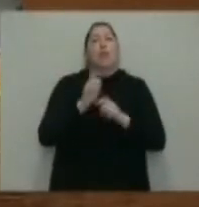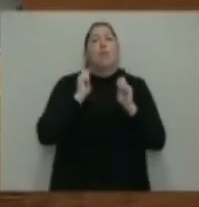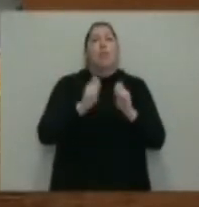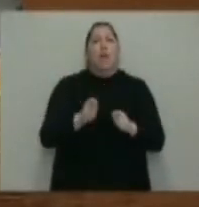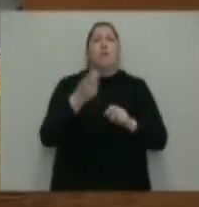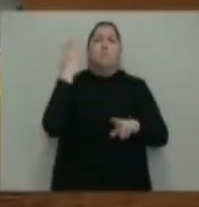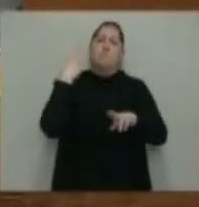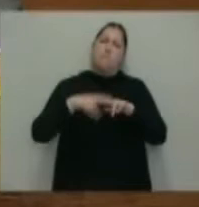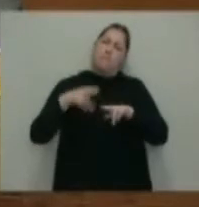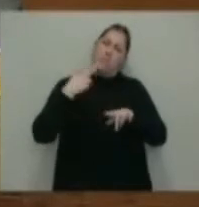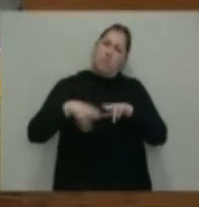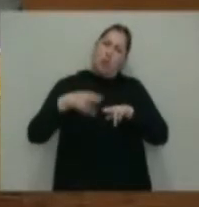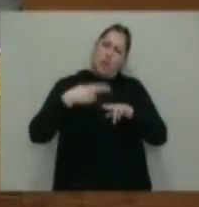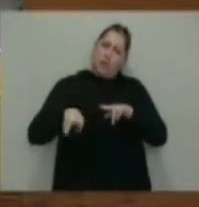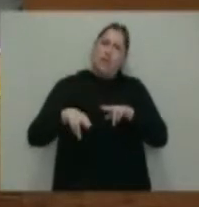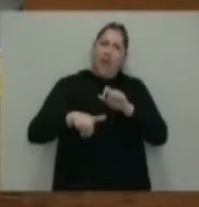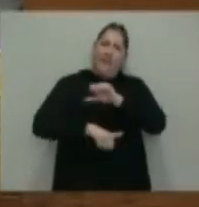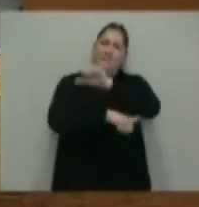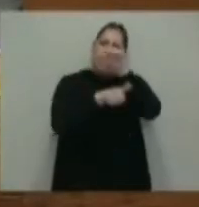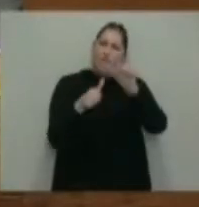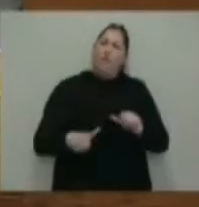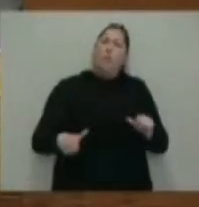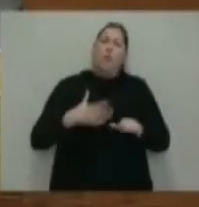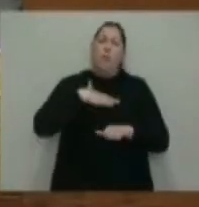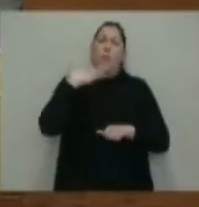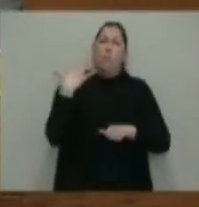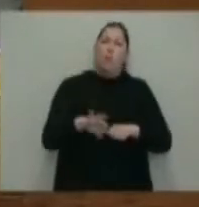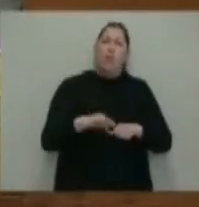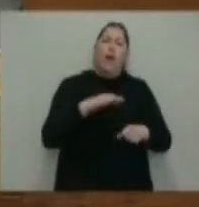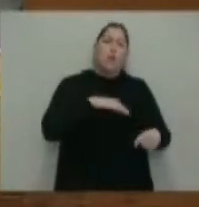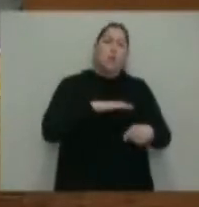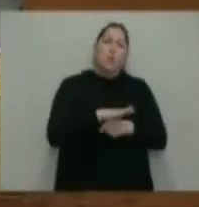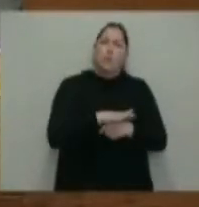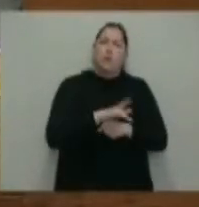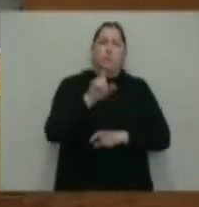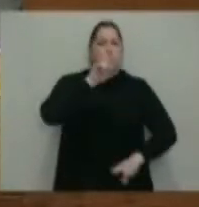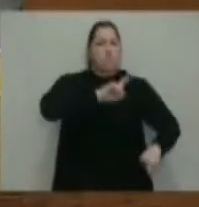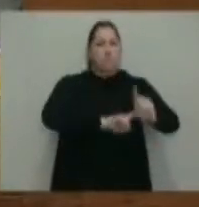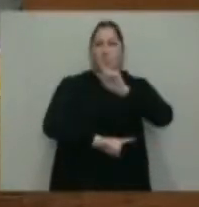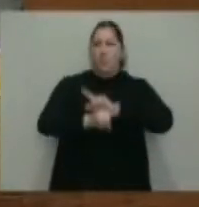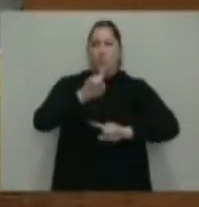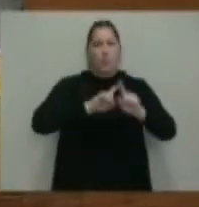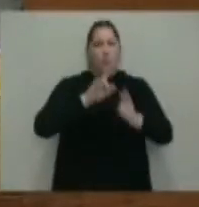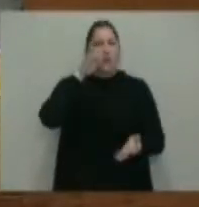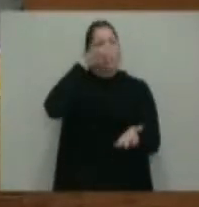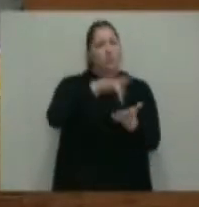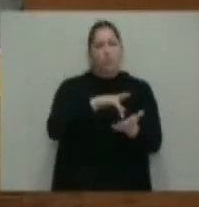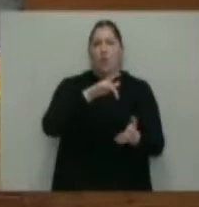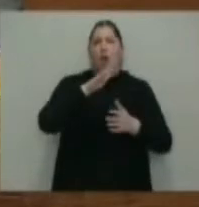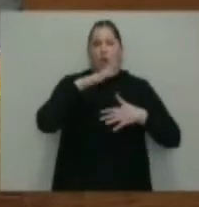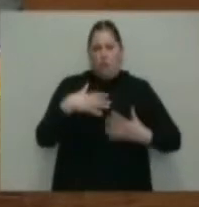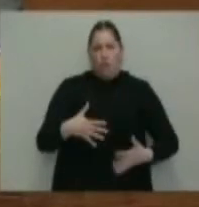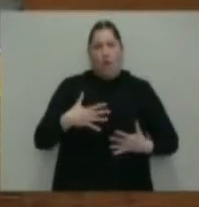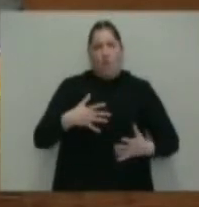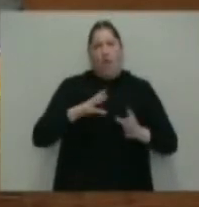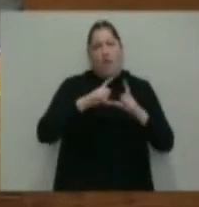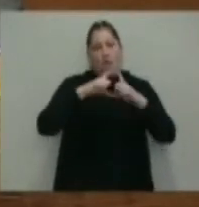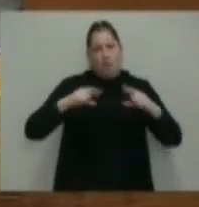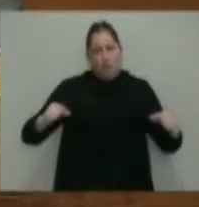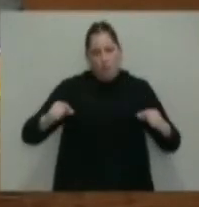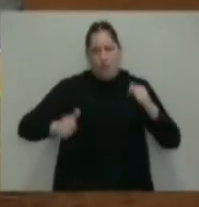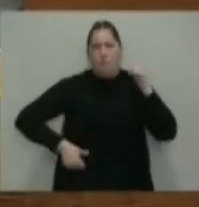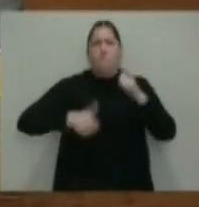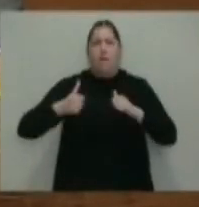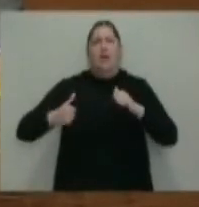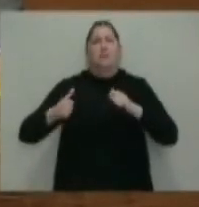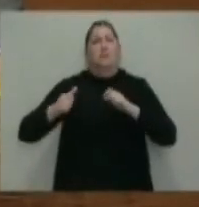medida traten de paliar ese que sigue siendo el mayor problema al que se enfrenta en la actualidad Asturias y el